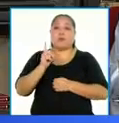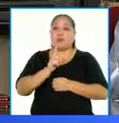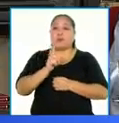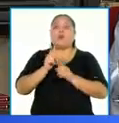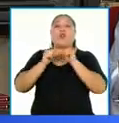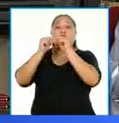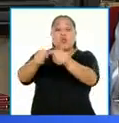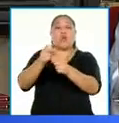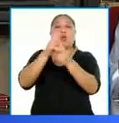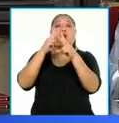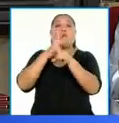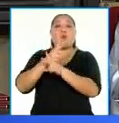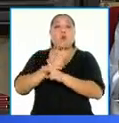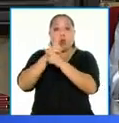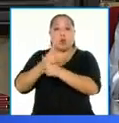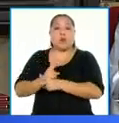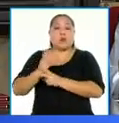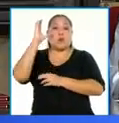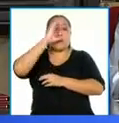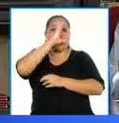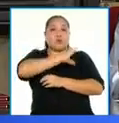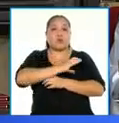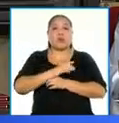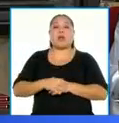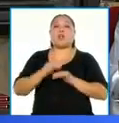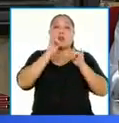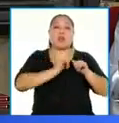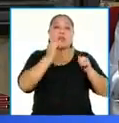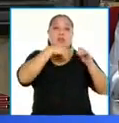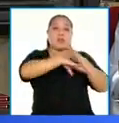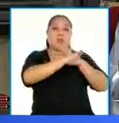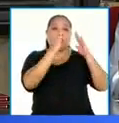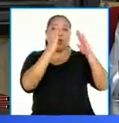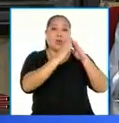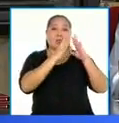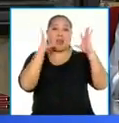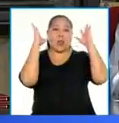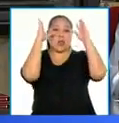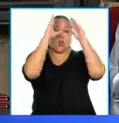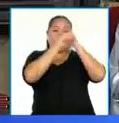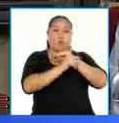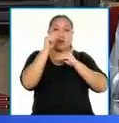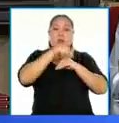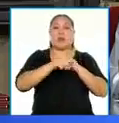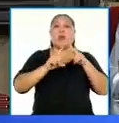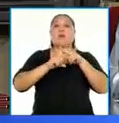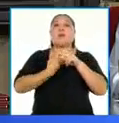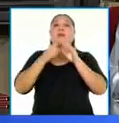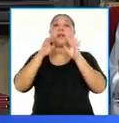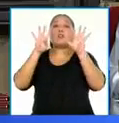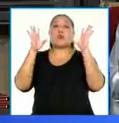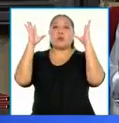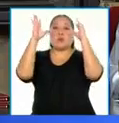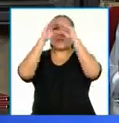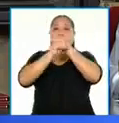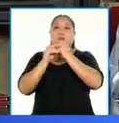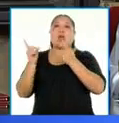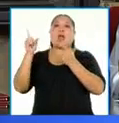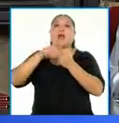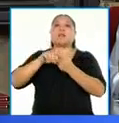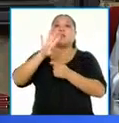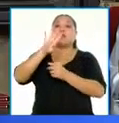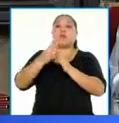de cuidarnos y buscar con la inmovilización durante las noches, a partir de las 9 de la noche y hasta las